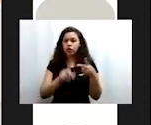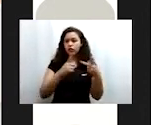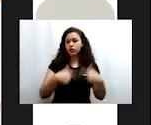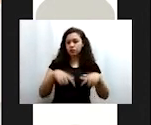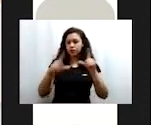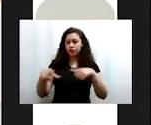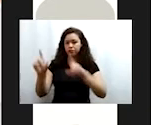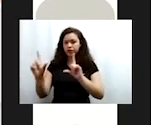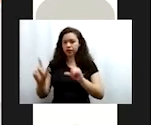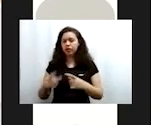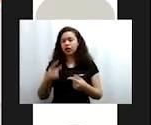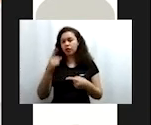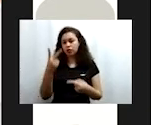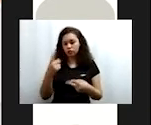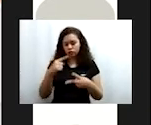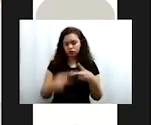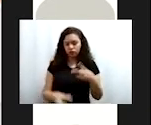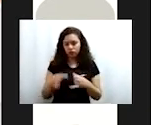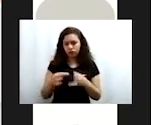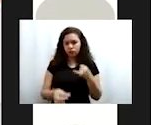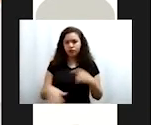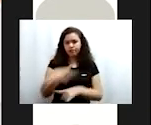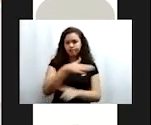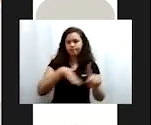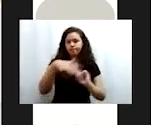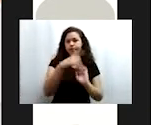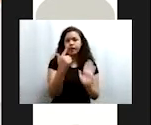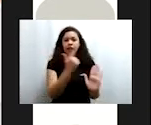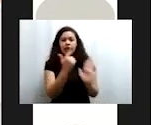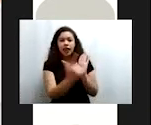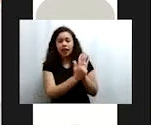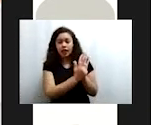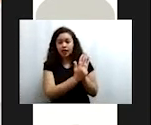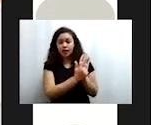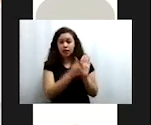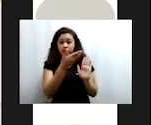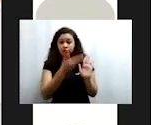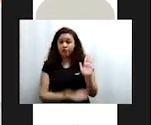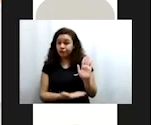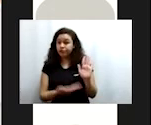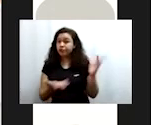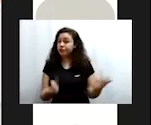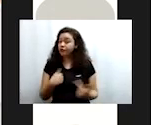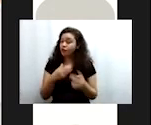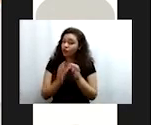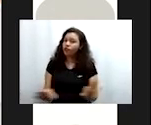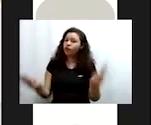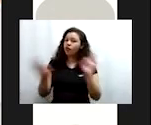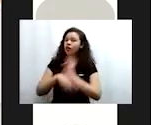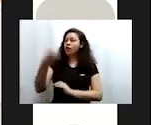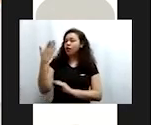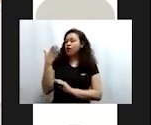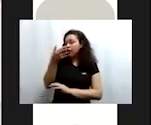diapositivas. El entorno legal. ¿Por qué es importante todo lo que yo acabo de